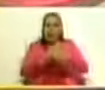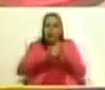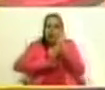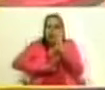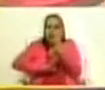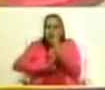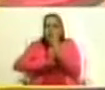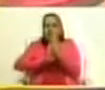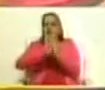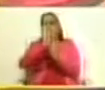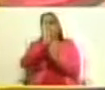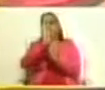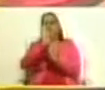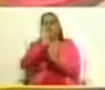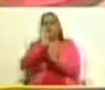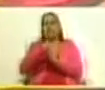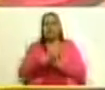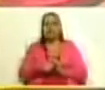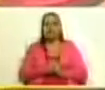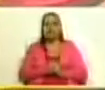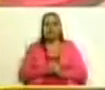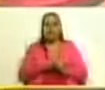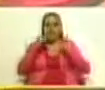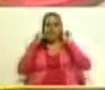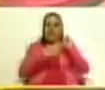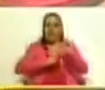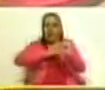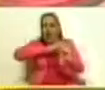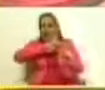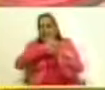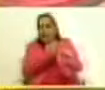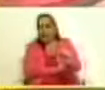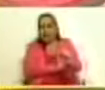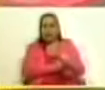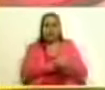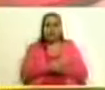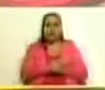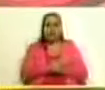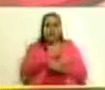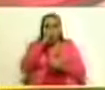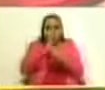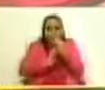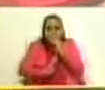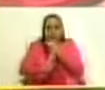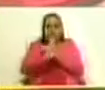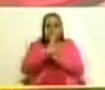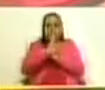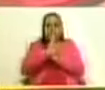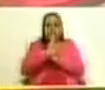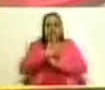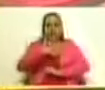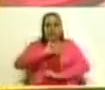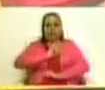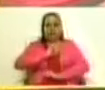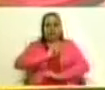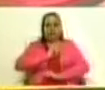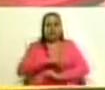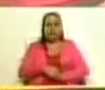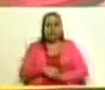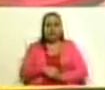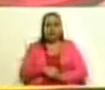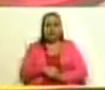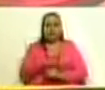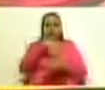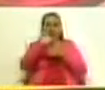rehacernos, renacer. Y con valentía, con coraje, con humildad, con dignidad, que son las